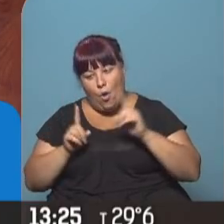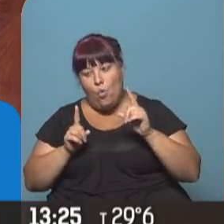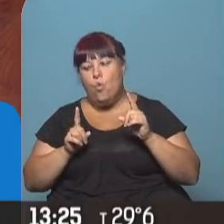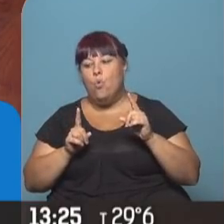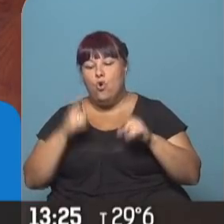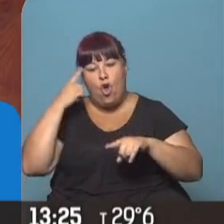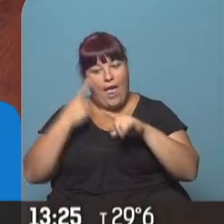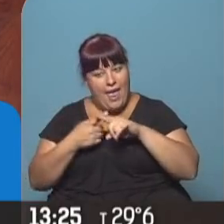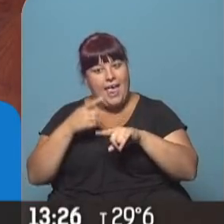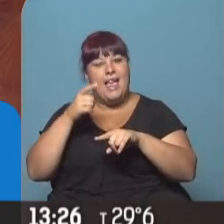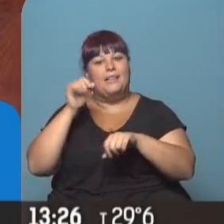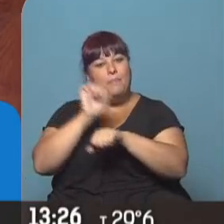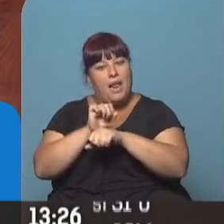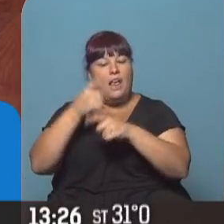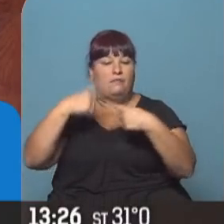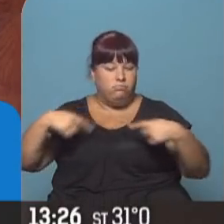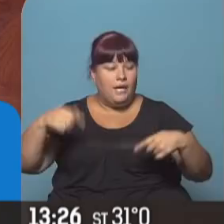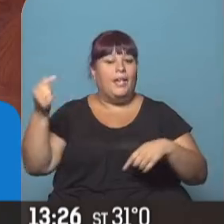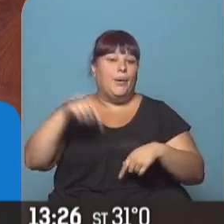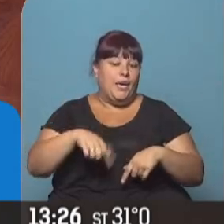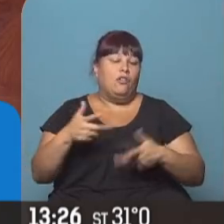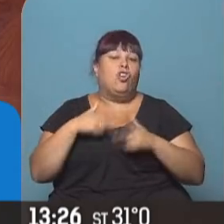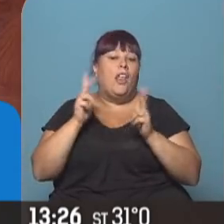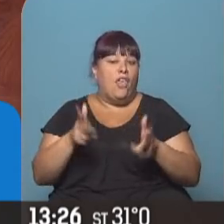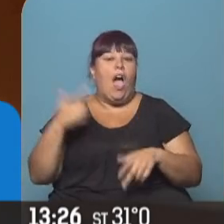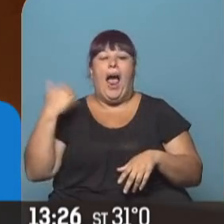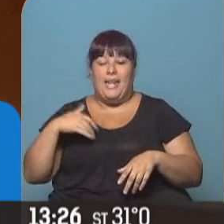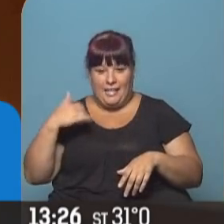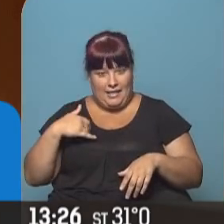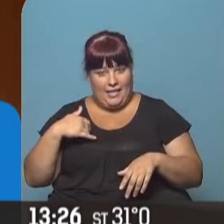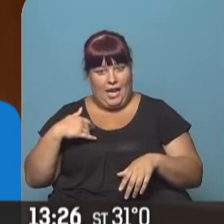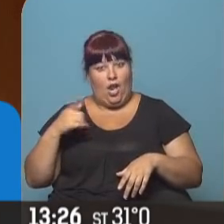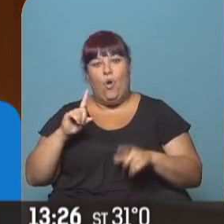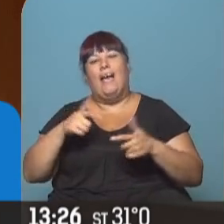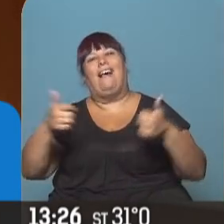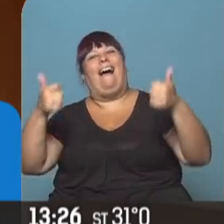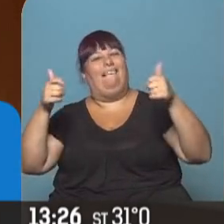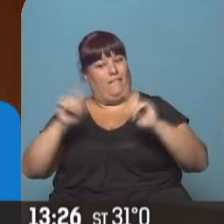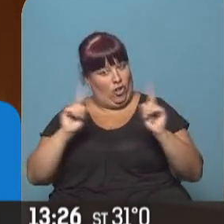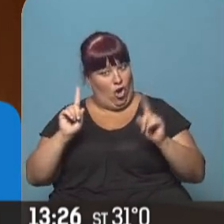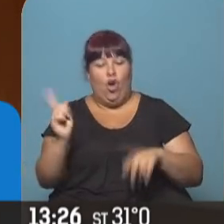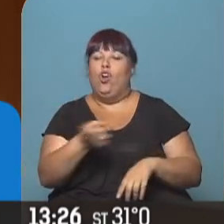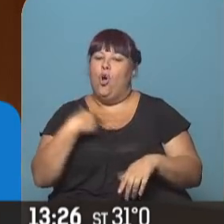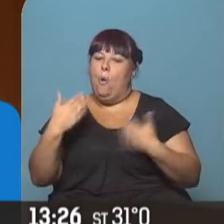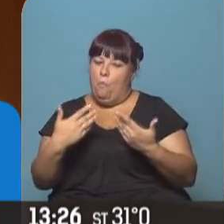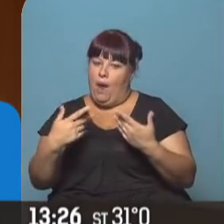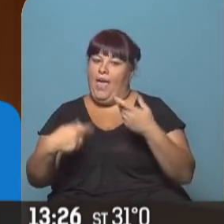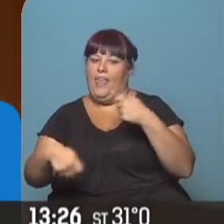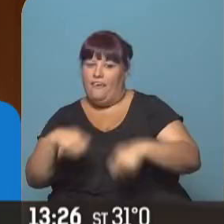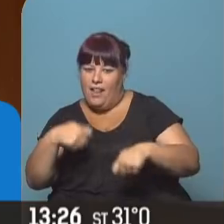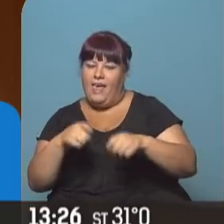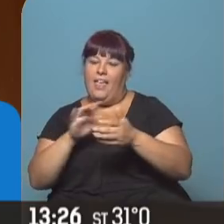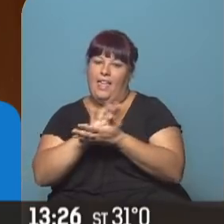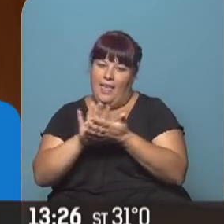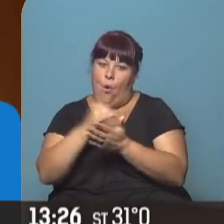tengan antecedentes penales y quieran venir aquí. Para eso les decimos, la Argentina no es el paraíso. Nosotros podemos flexibilizar